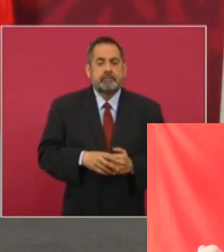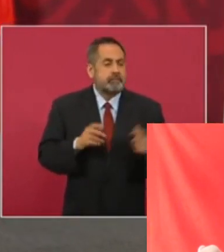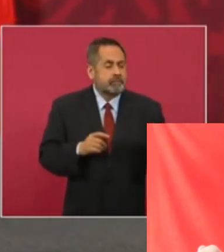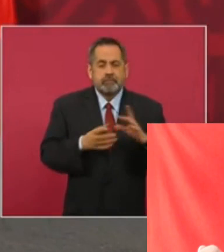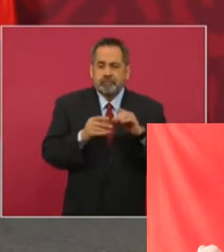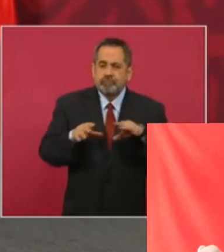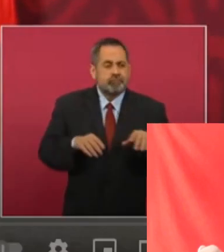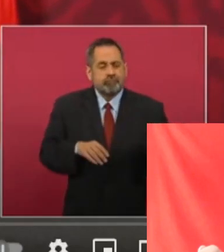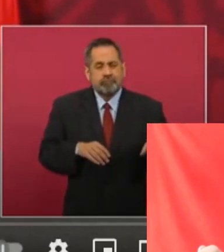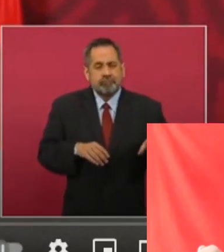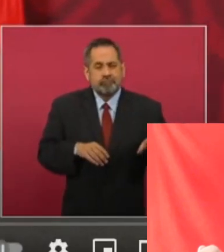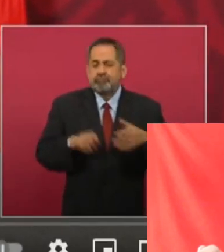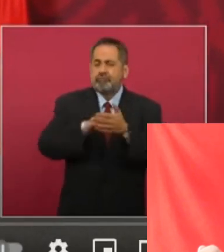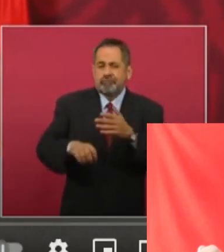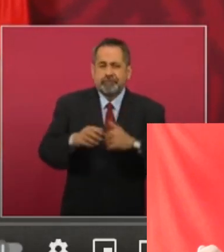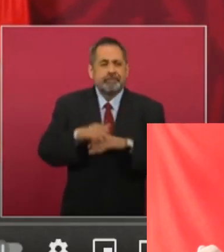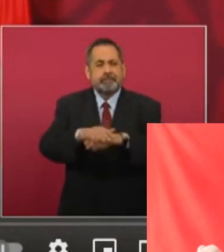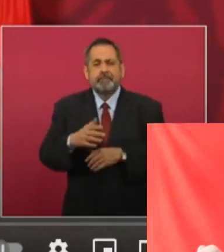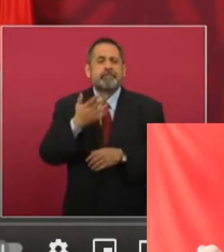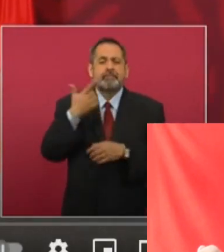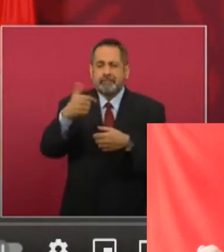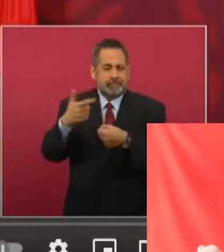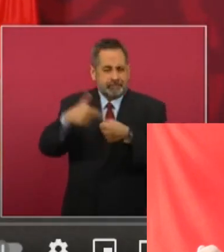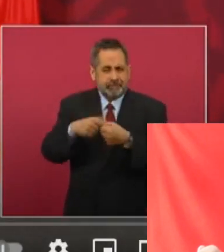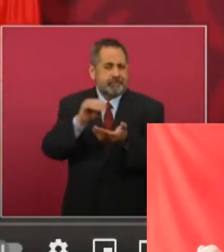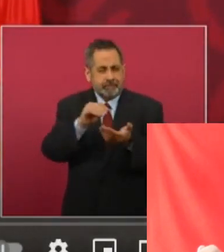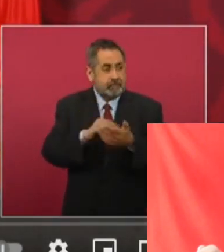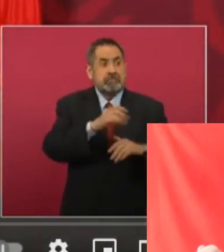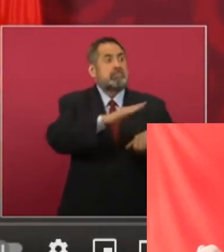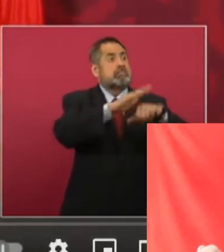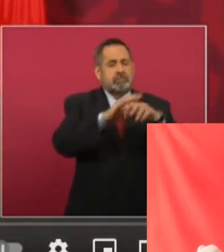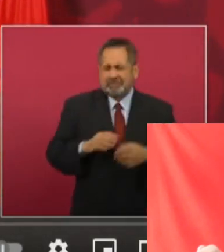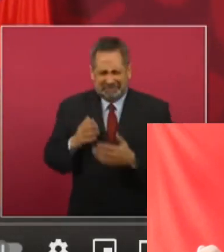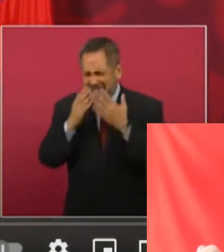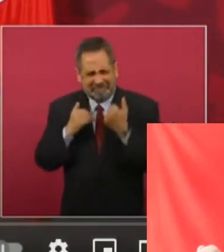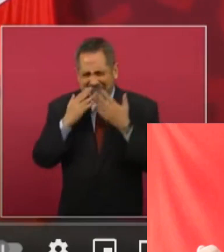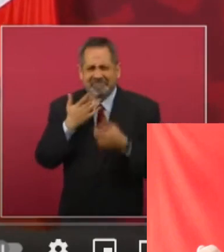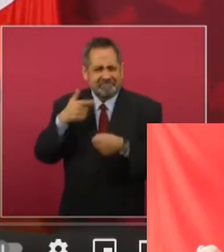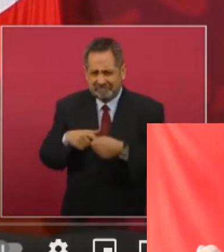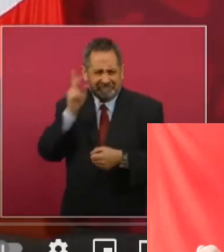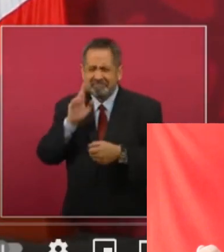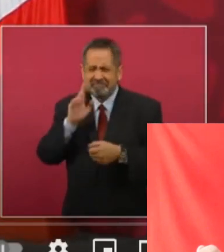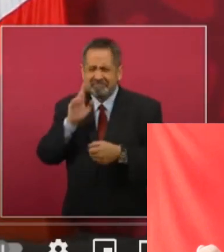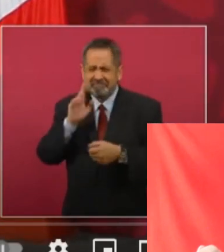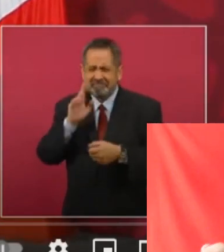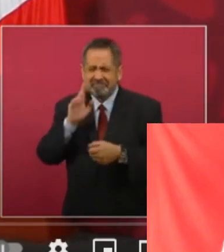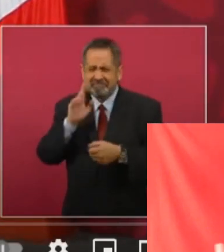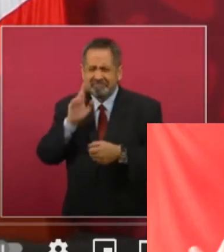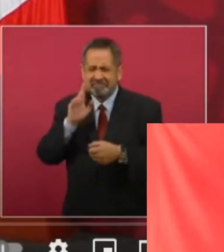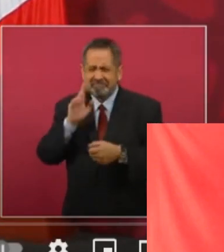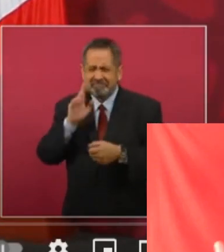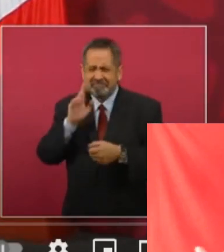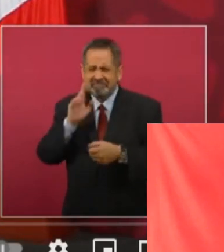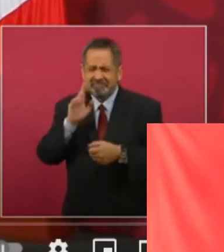se informa, ¿no? Por ejemplo, el aumento de la gasolina, ¿no? Que todavía siguen con eso. Y no hay aumento. Y lo podemos probar. Lo